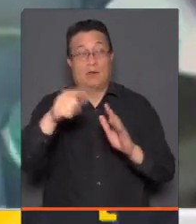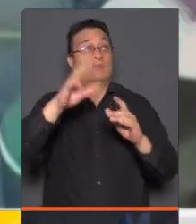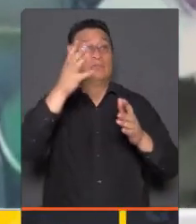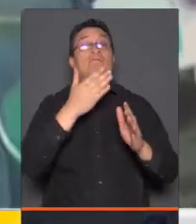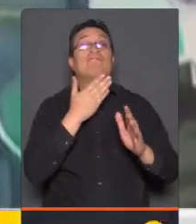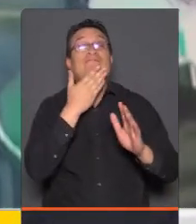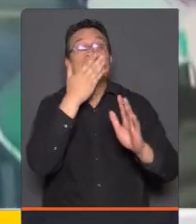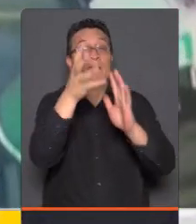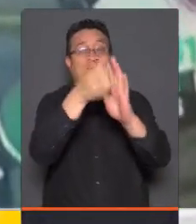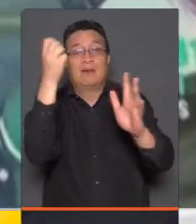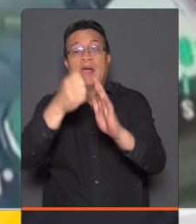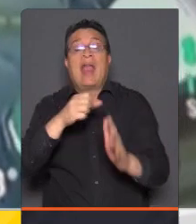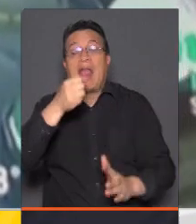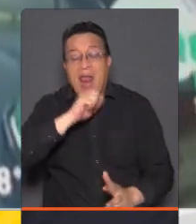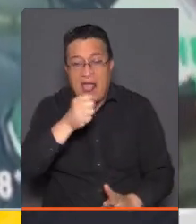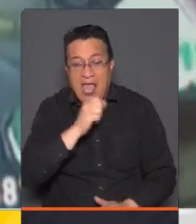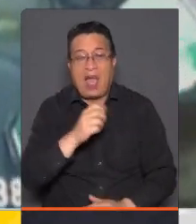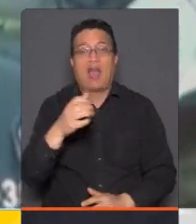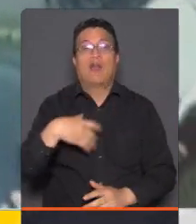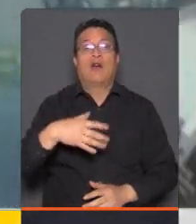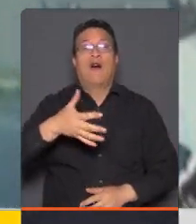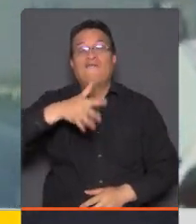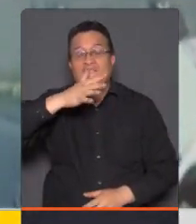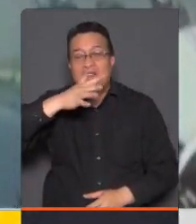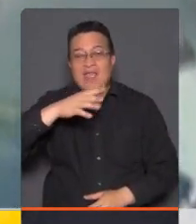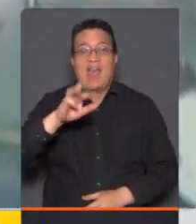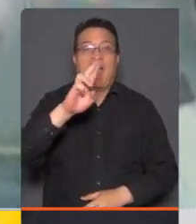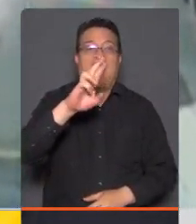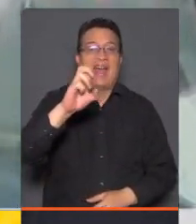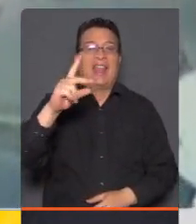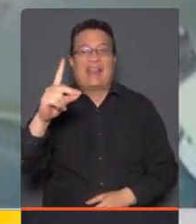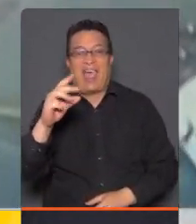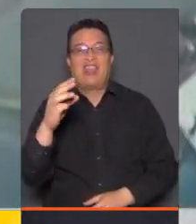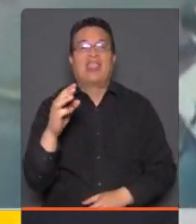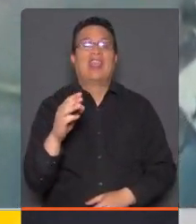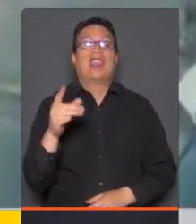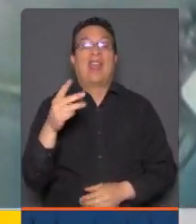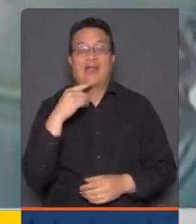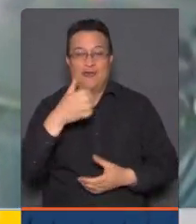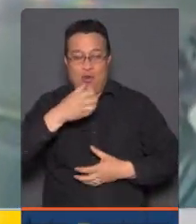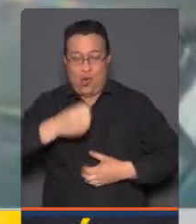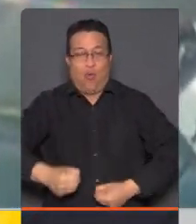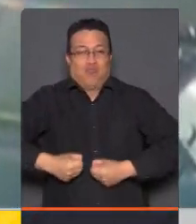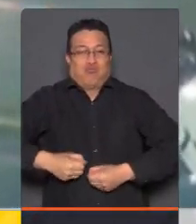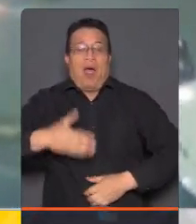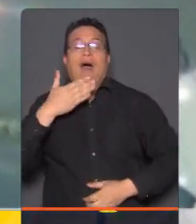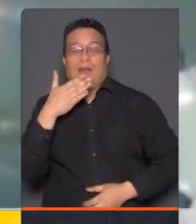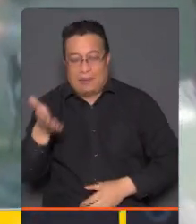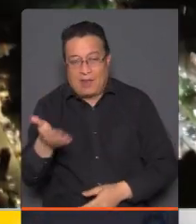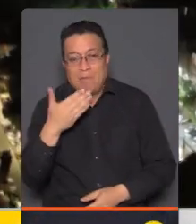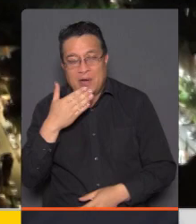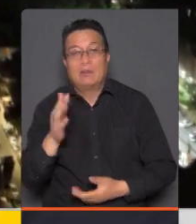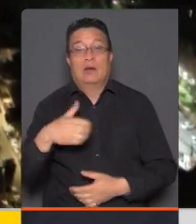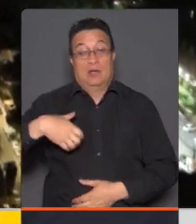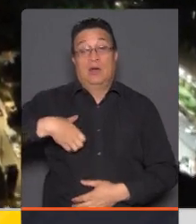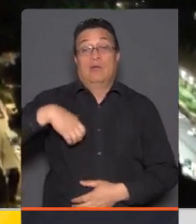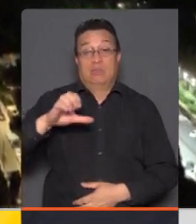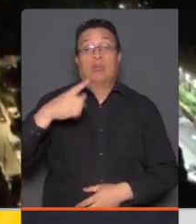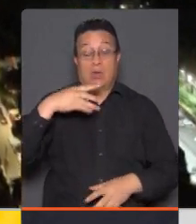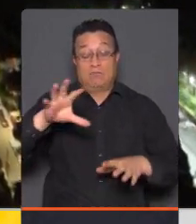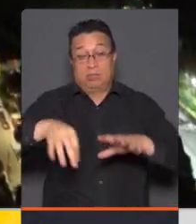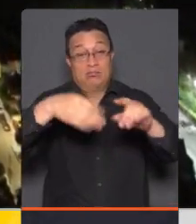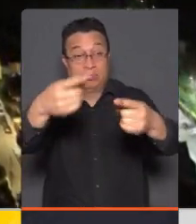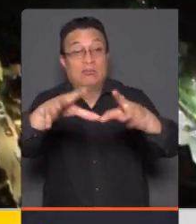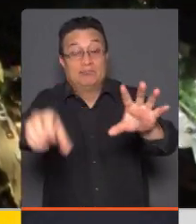los helados, los Red Bull, todos los cigarrillos. Esta nevera la trajo la PDI de allá, más adelante donde está la